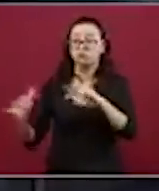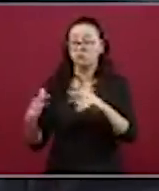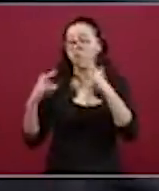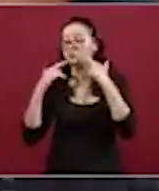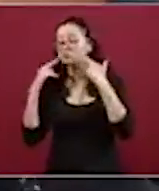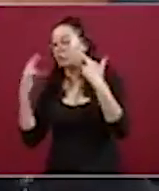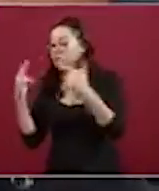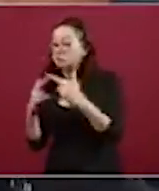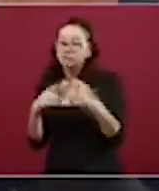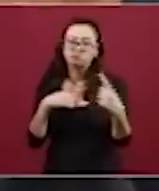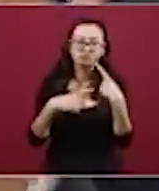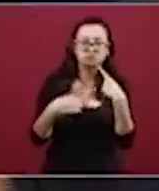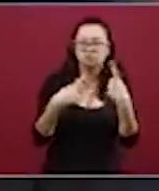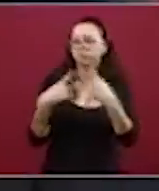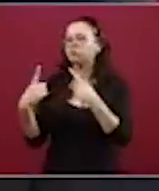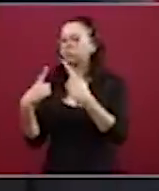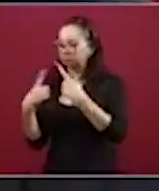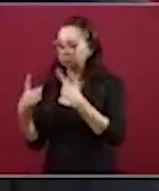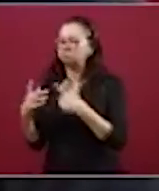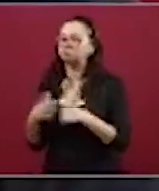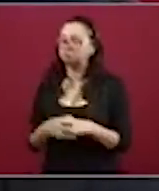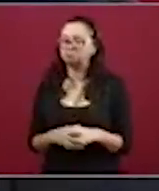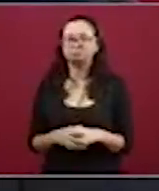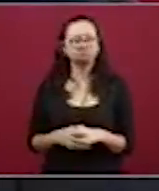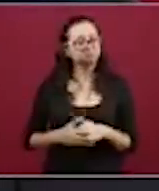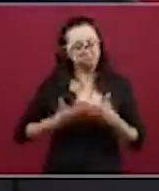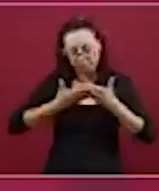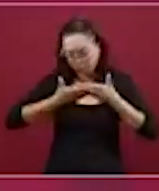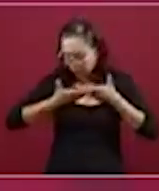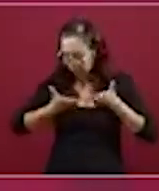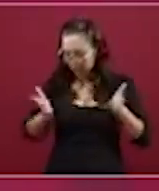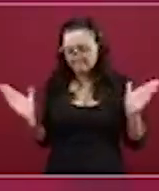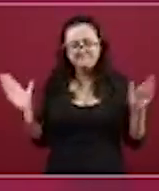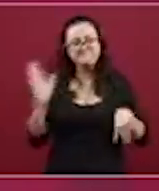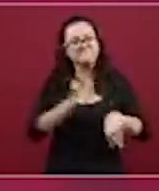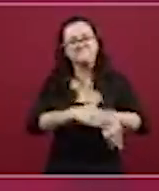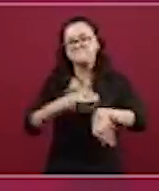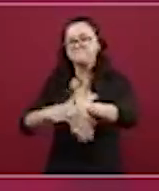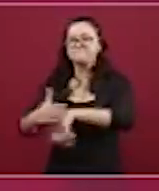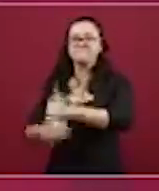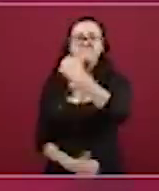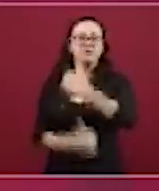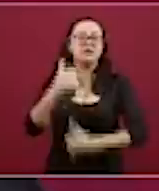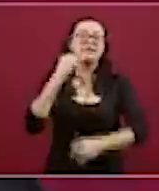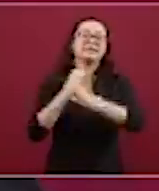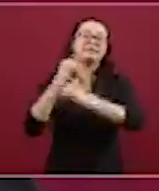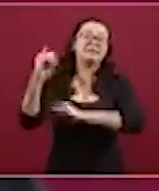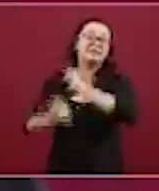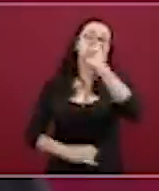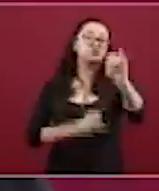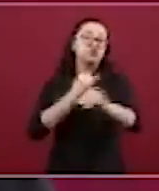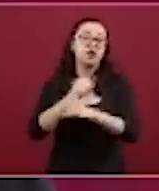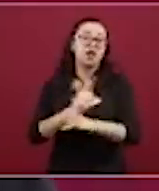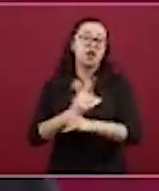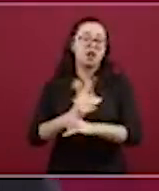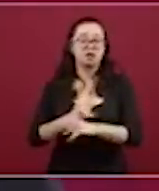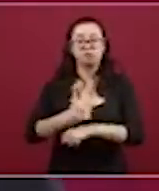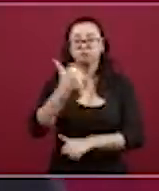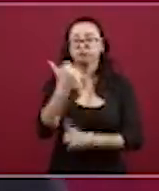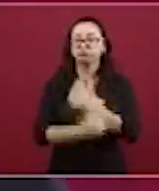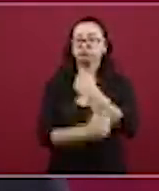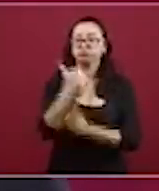y vamos a convocar de manera abierta, es una licitación internacional,